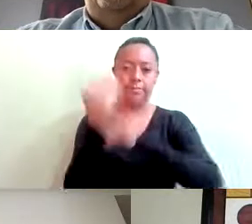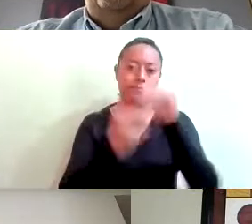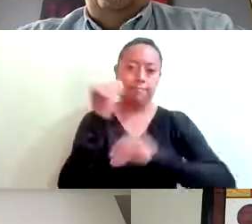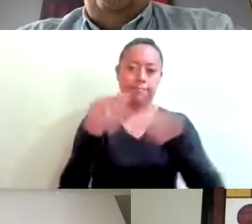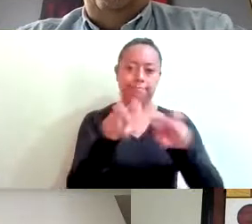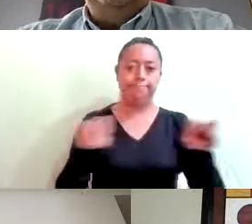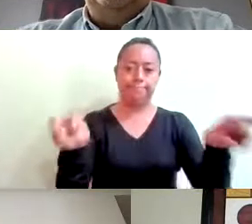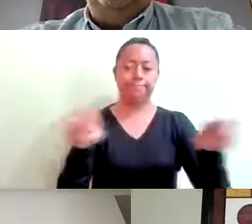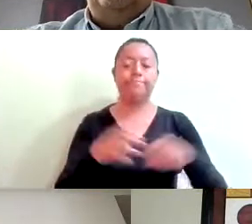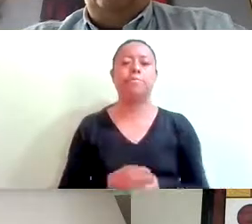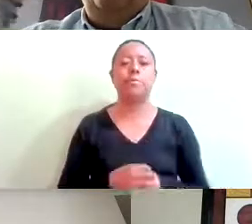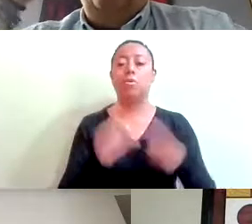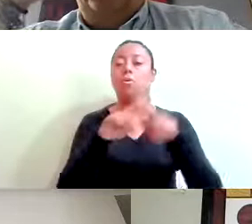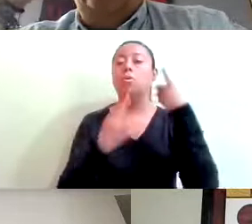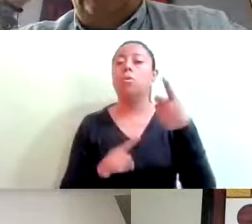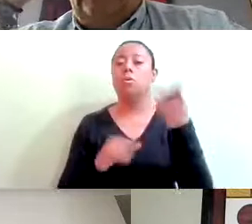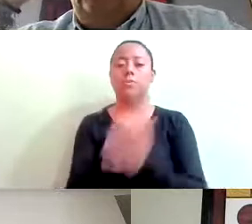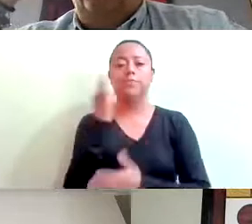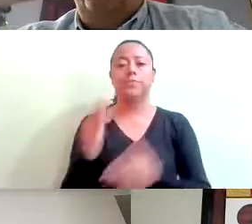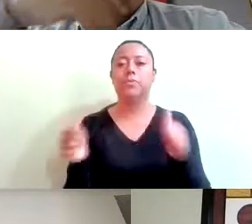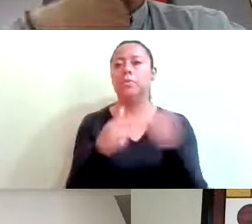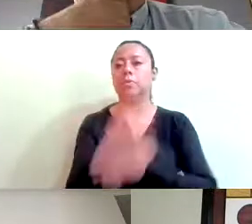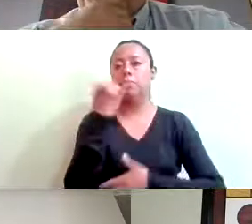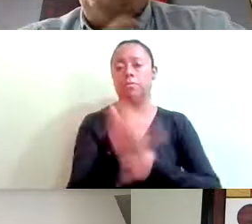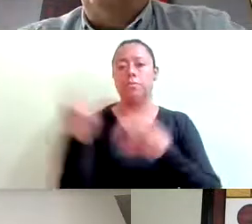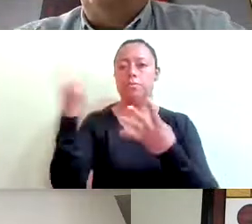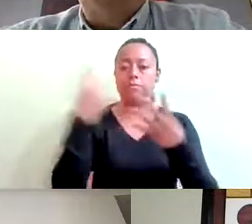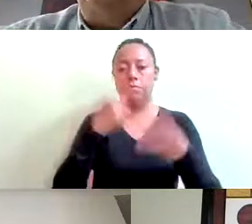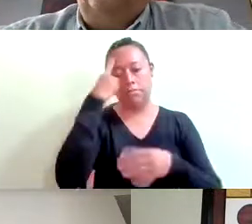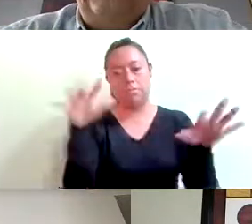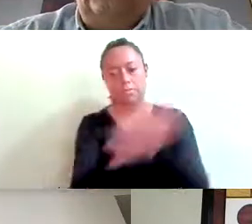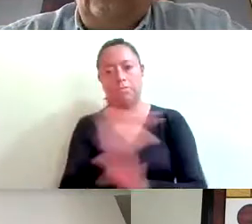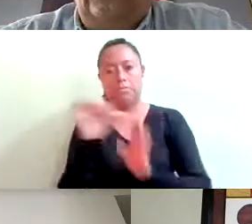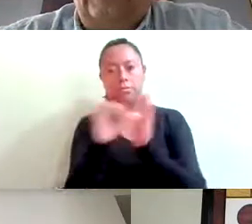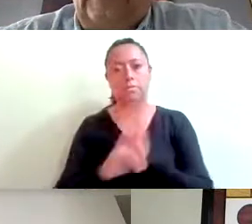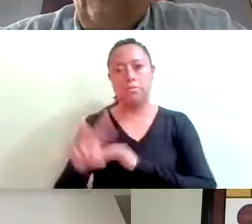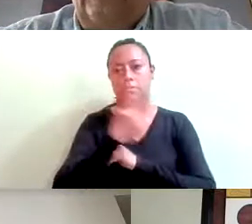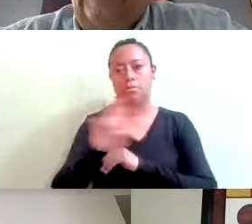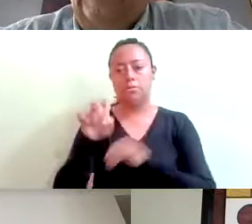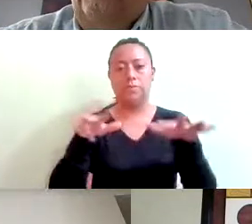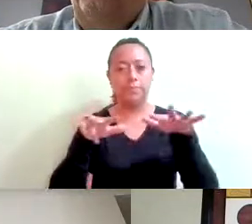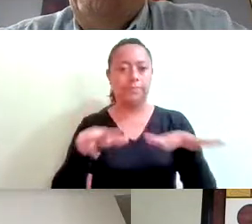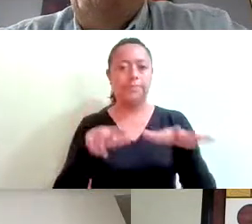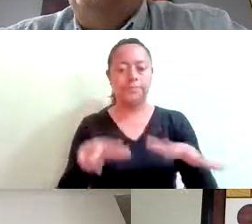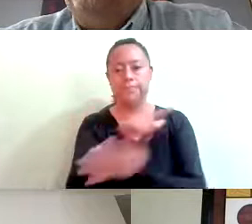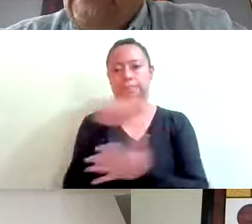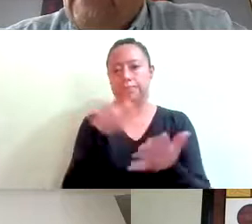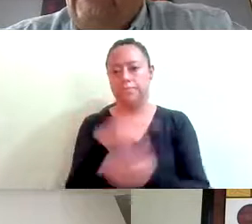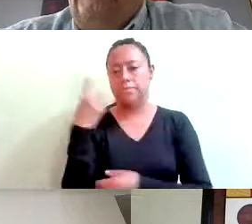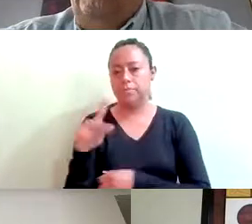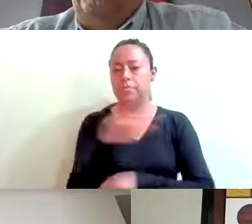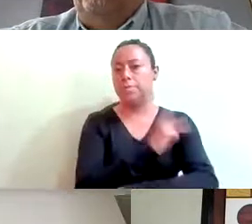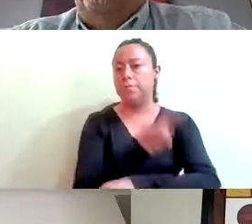Pleno. Uno es el dictamen con proyecto de decreto por el que se reforma el artículo 218 de la Ley Orgánica del Poder